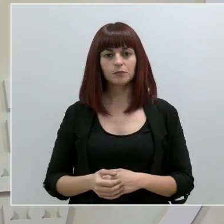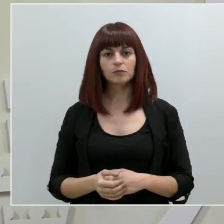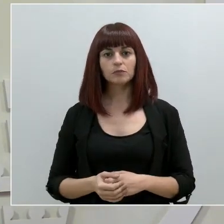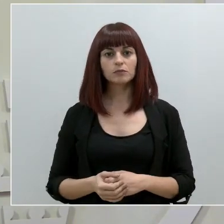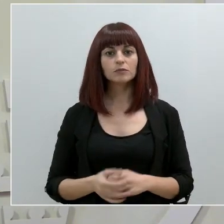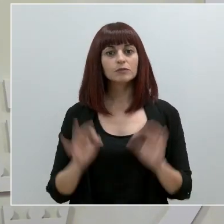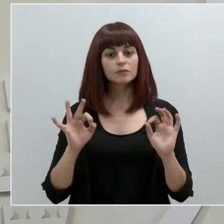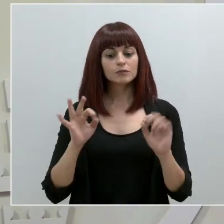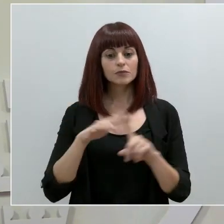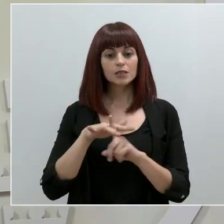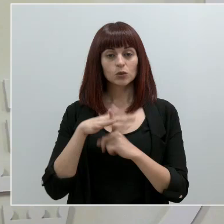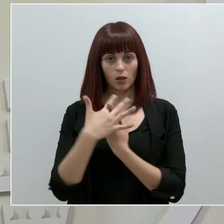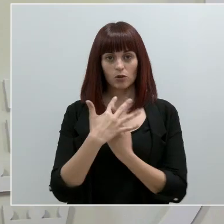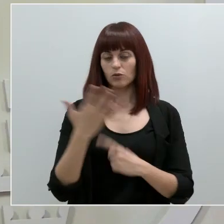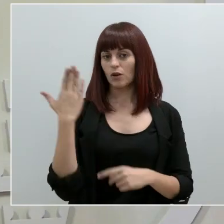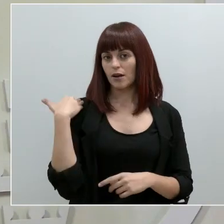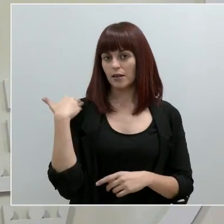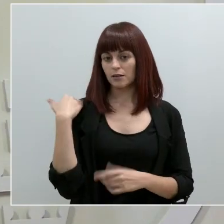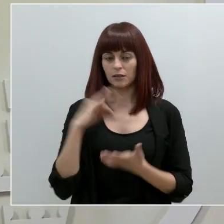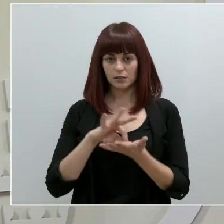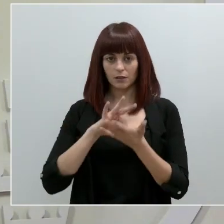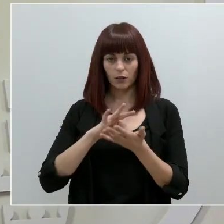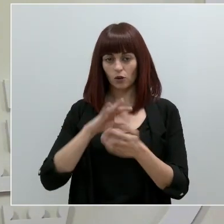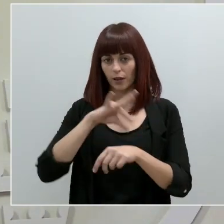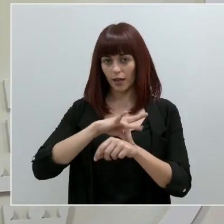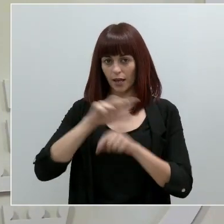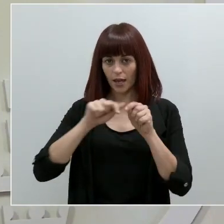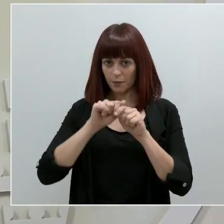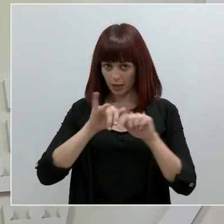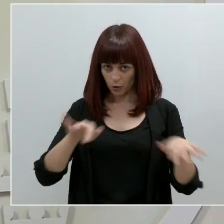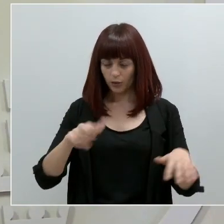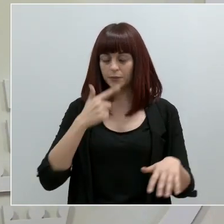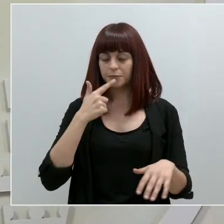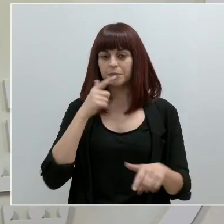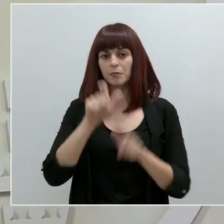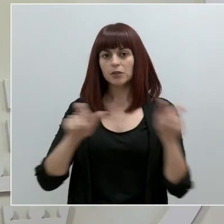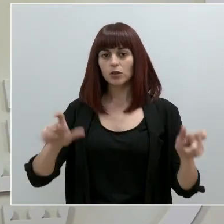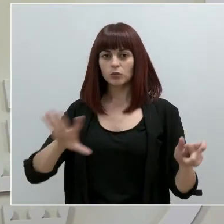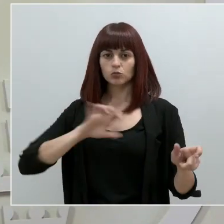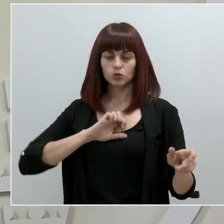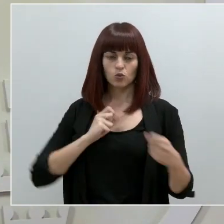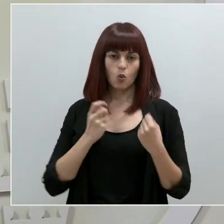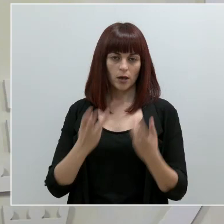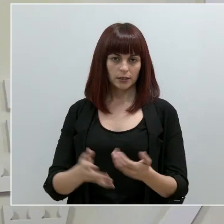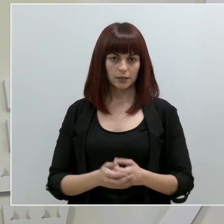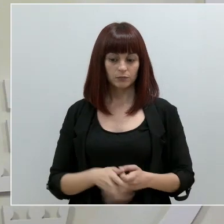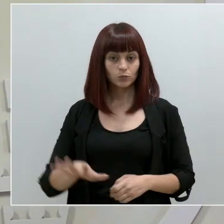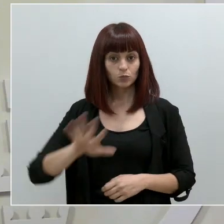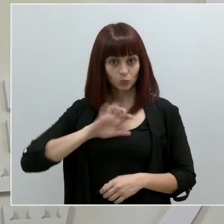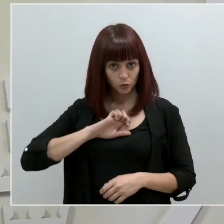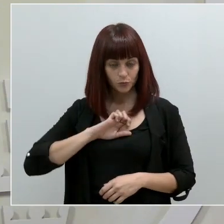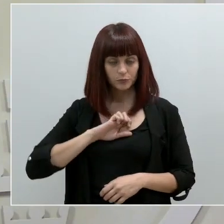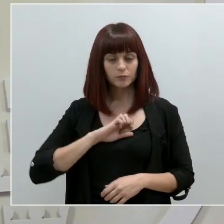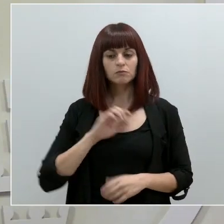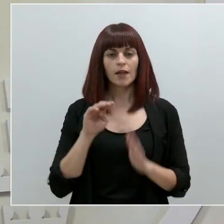En concreto, la situación a día de ayer, según el Servicio de Epidemiología, se registraron las siguientes cifras. El número de personas